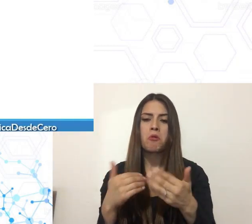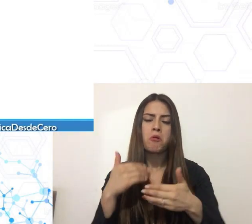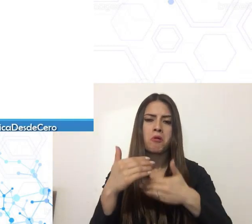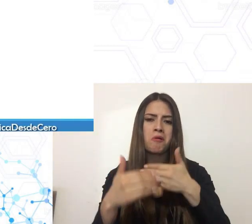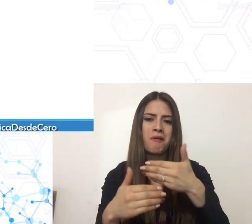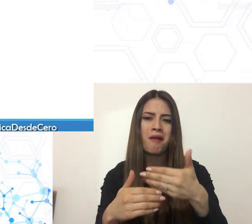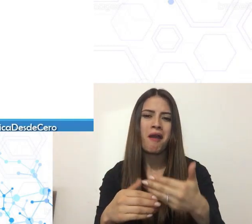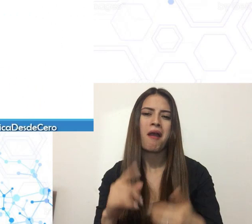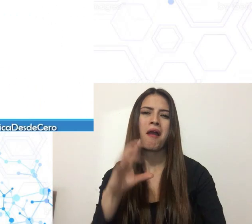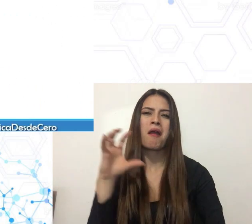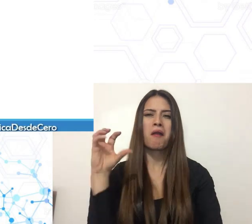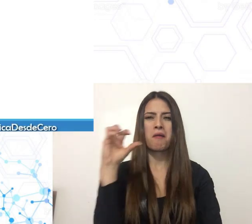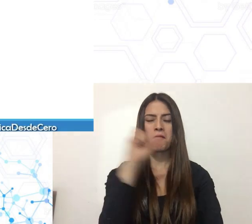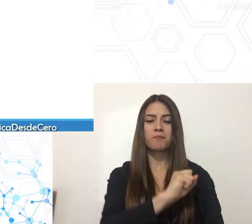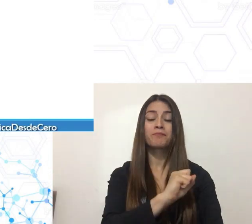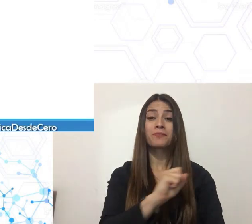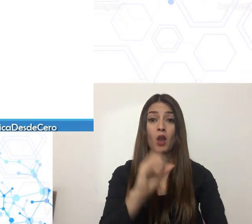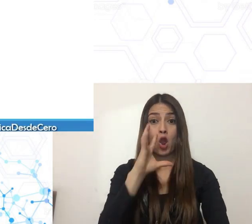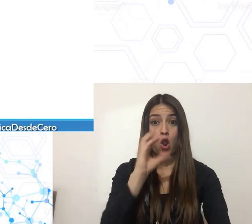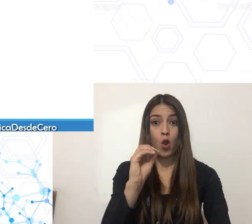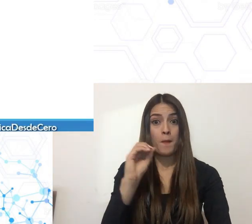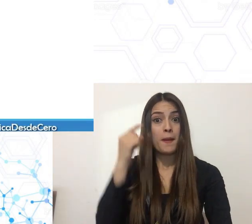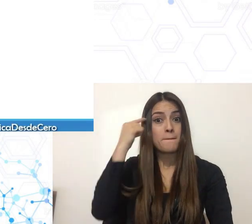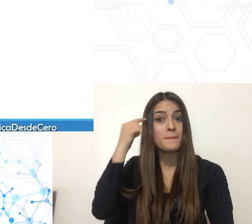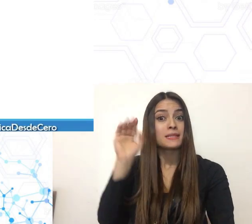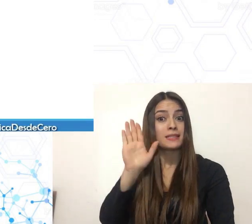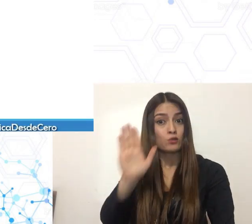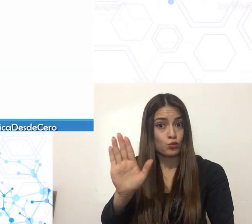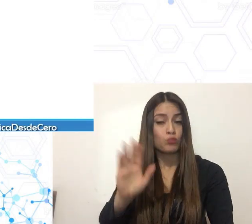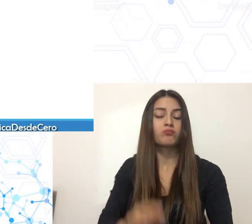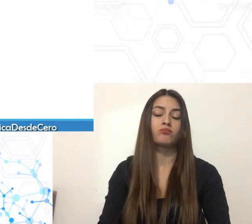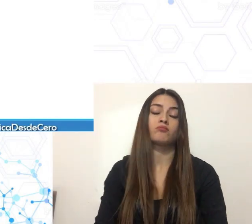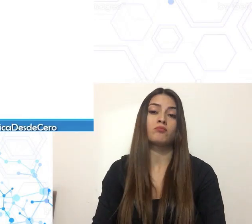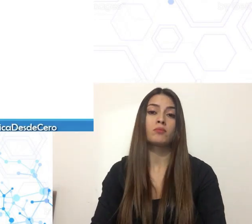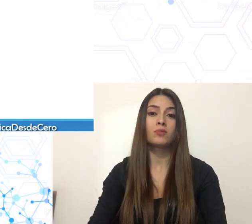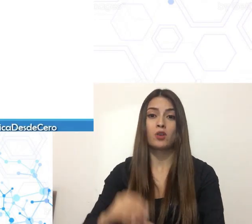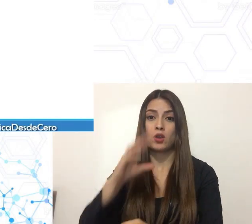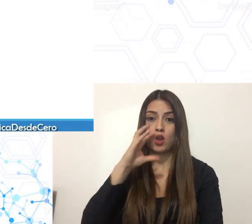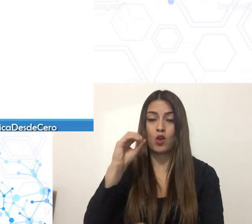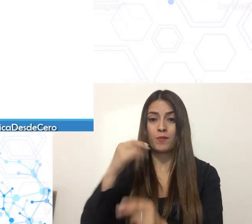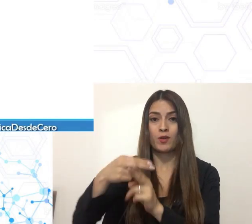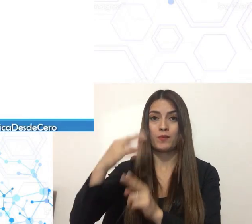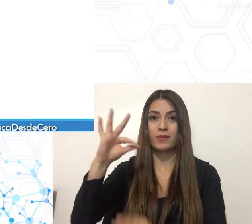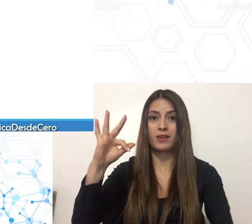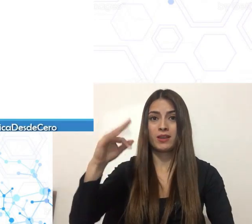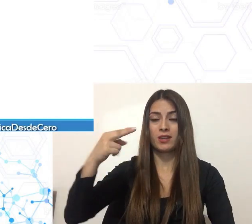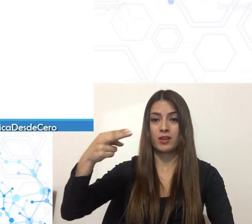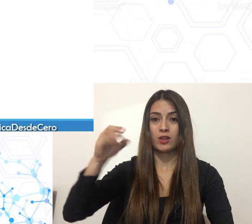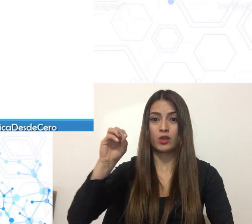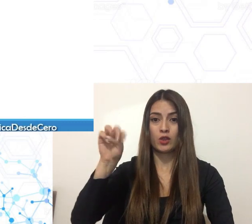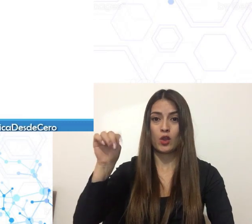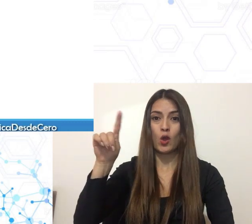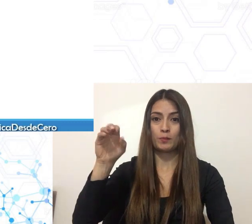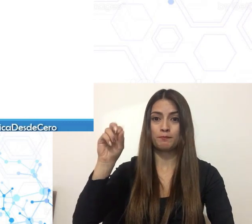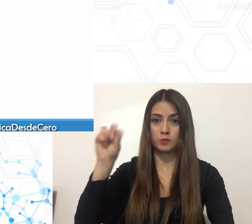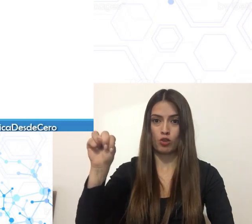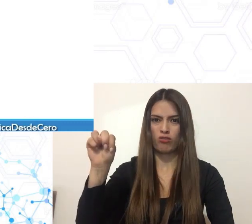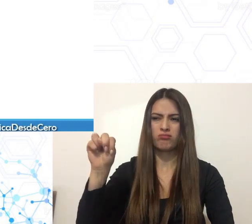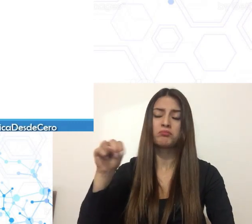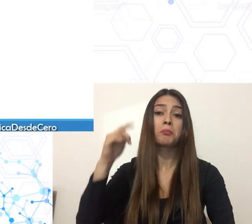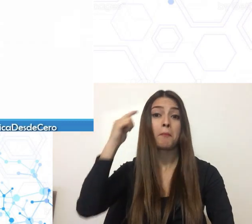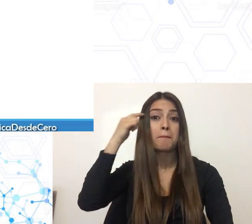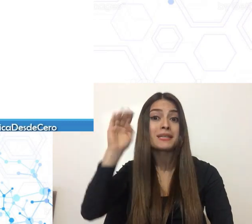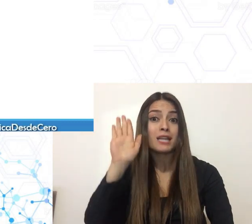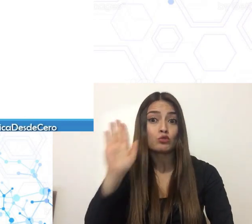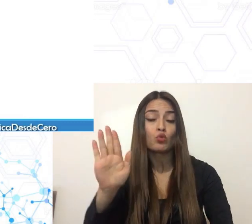Thomson enunciar un nuevo modelo atómico. El modelo atómico del señor Thomson en